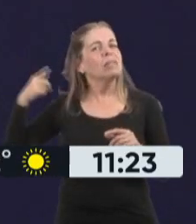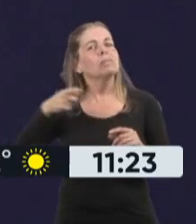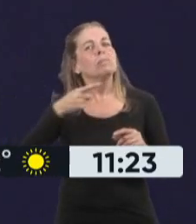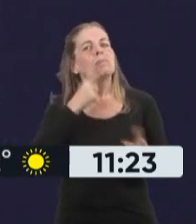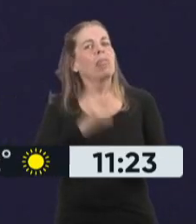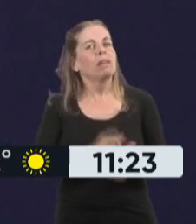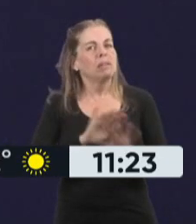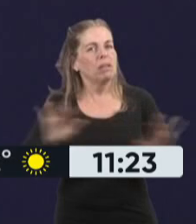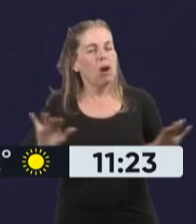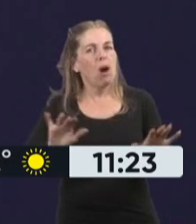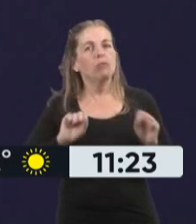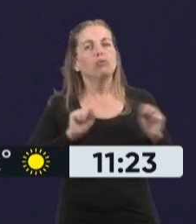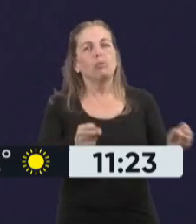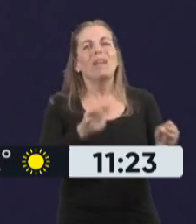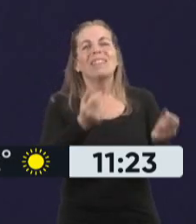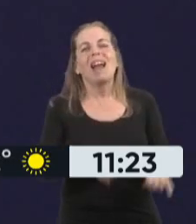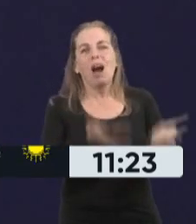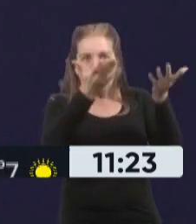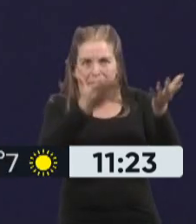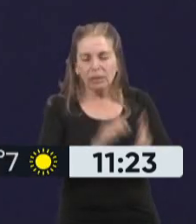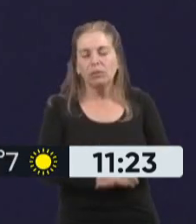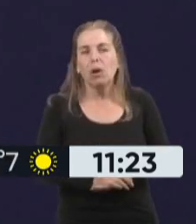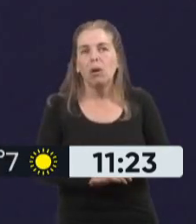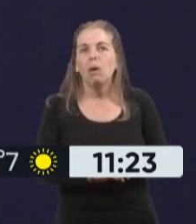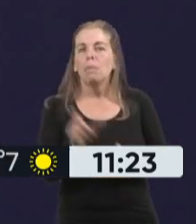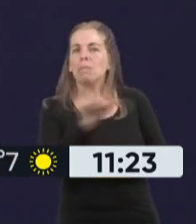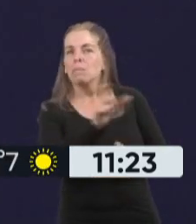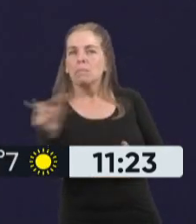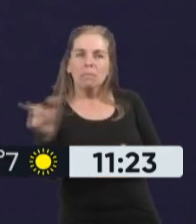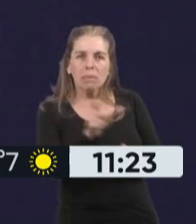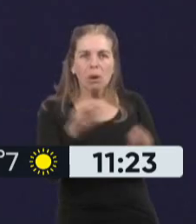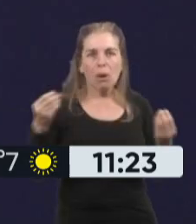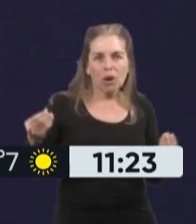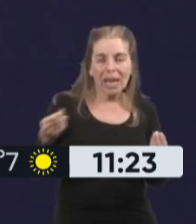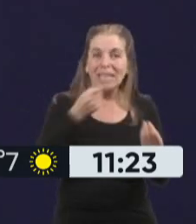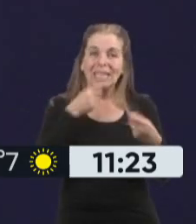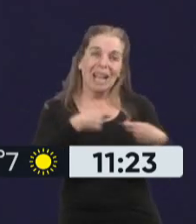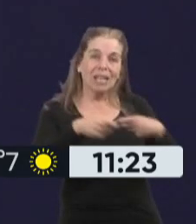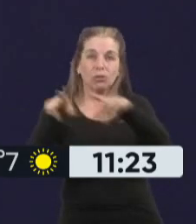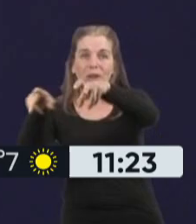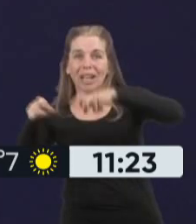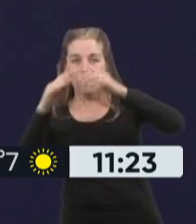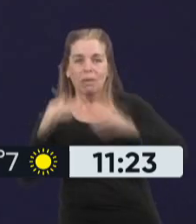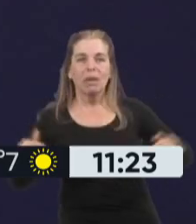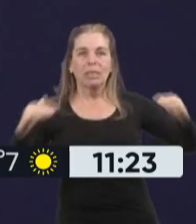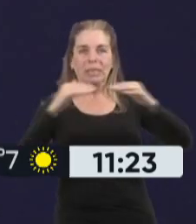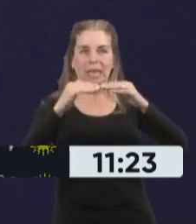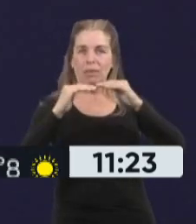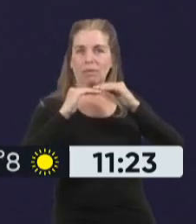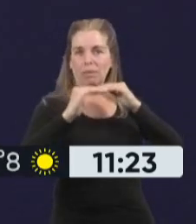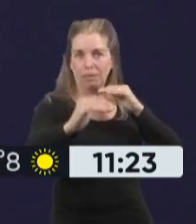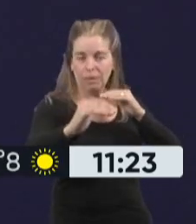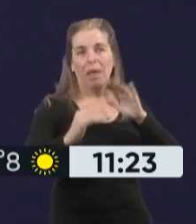de superávit fiscal y el margen de maniobra que te da el equilibrio de las cuentas públicas. Eso se va monitoreando y se va tomando